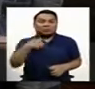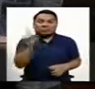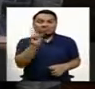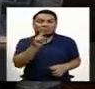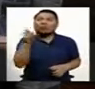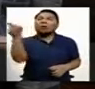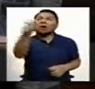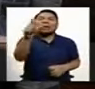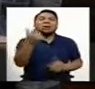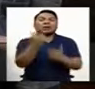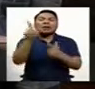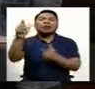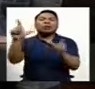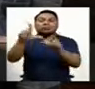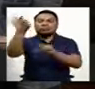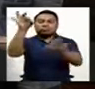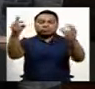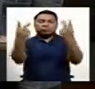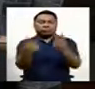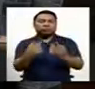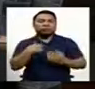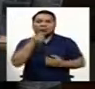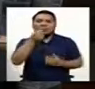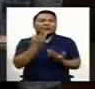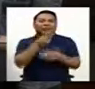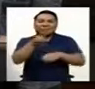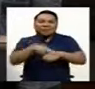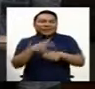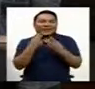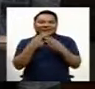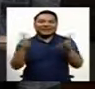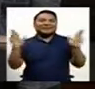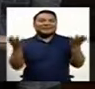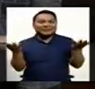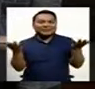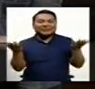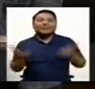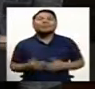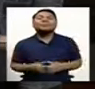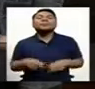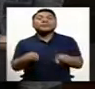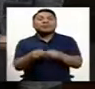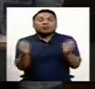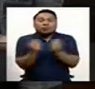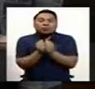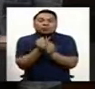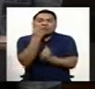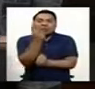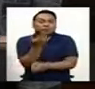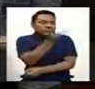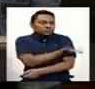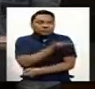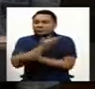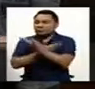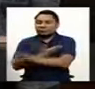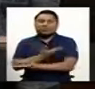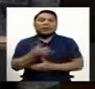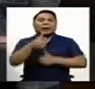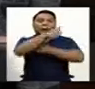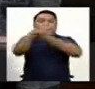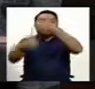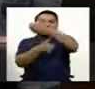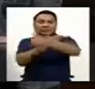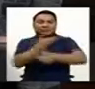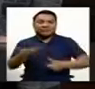como lo hice la noche del domingo. Acompañado de mis 2 vicepresidentes,